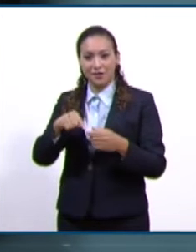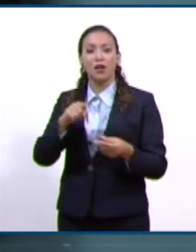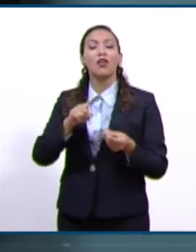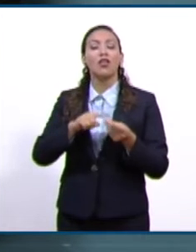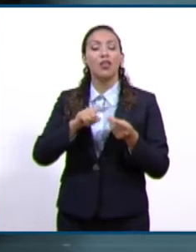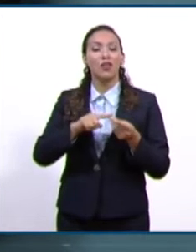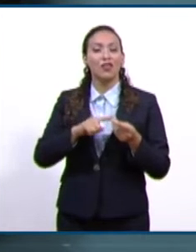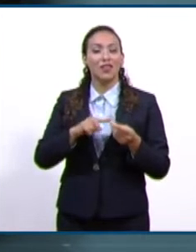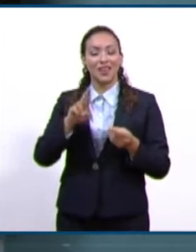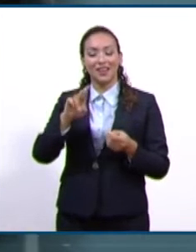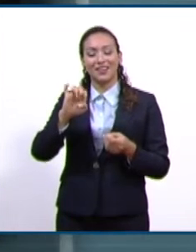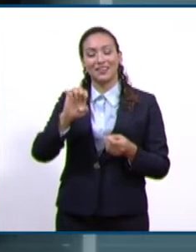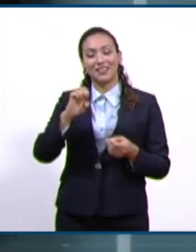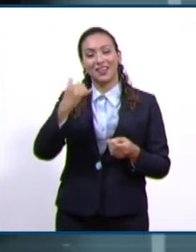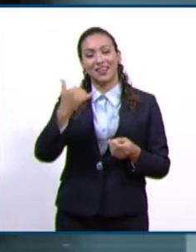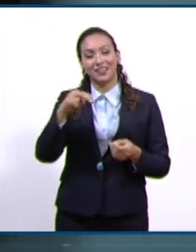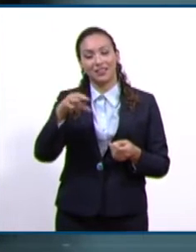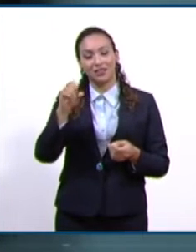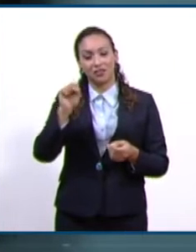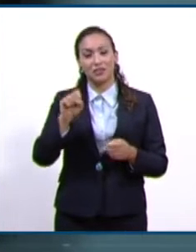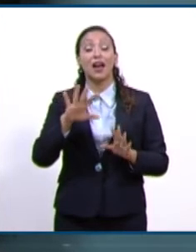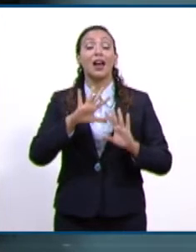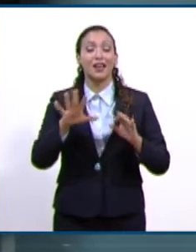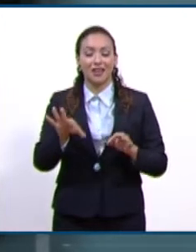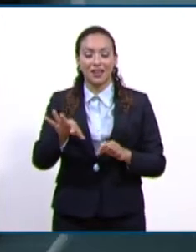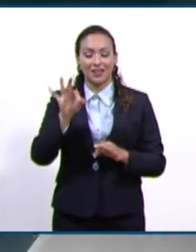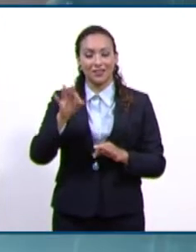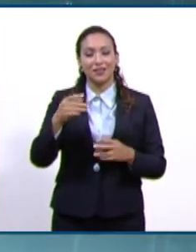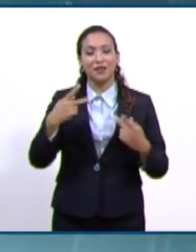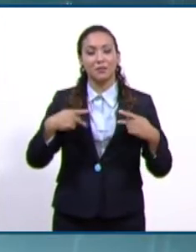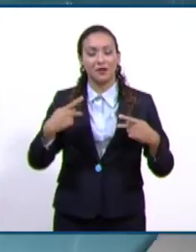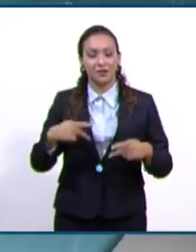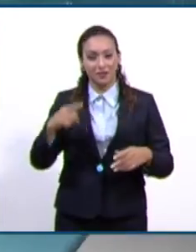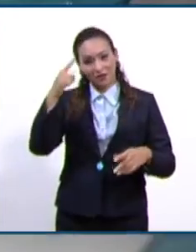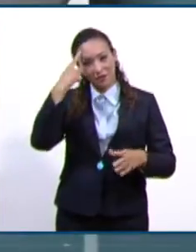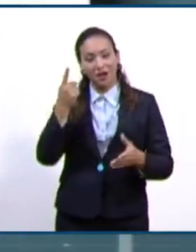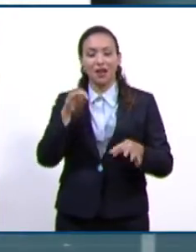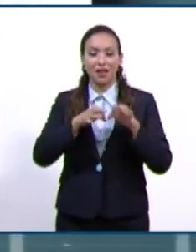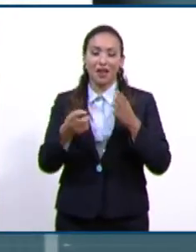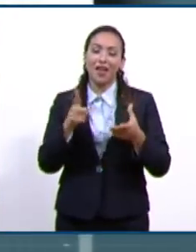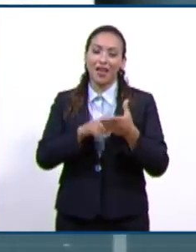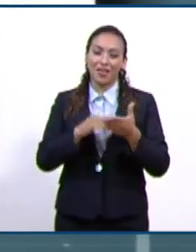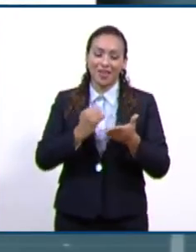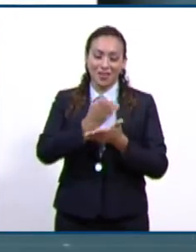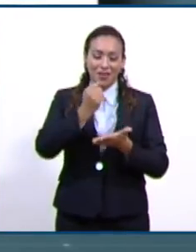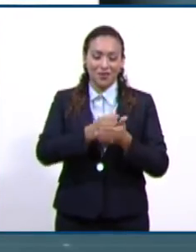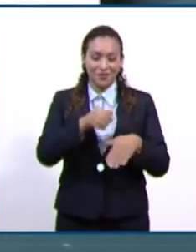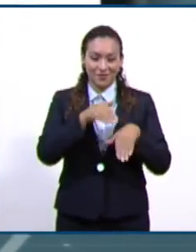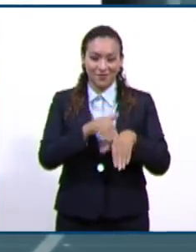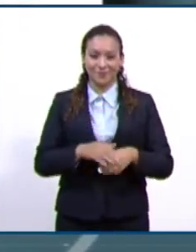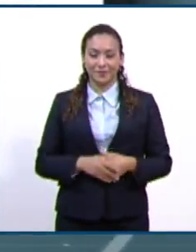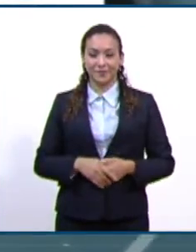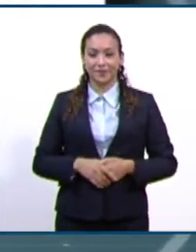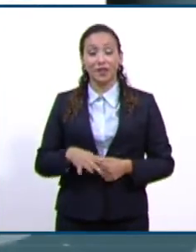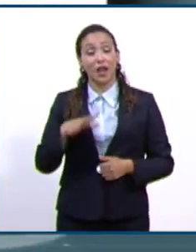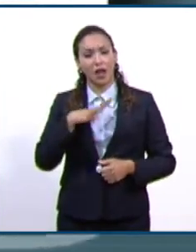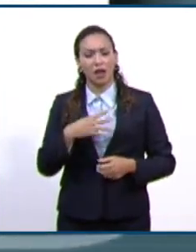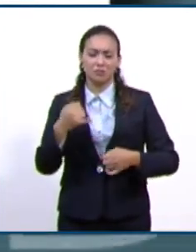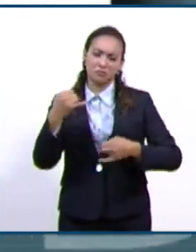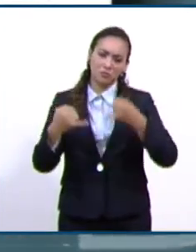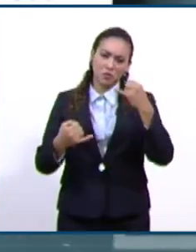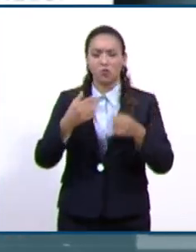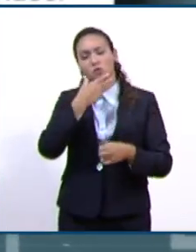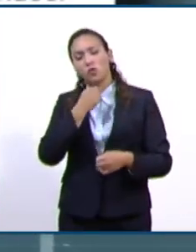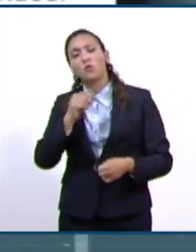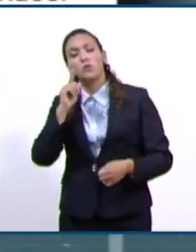Reynosa, y se tomó protesta al nuevo personal jurisdiccional. Juezas y jueces de primera instancia, así